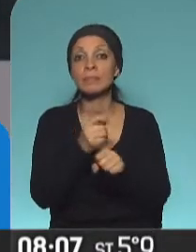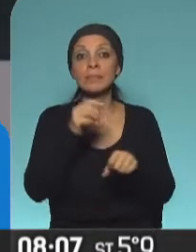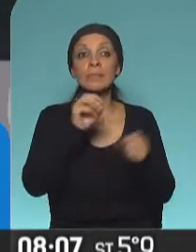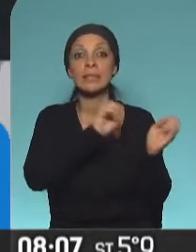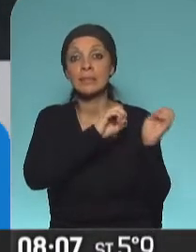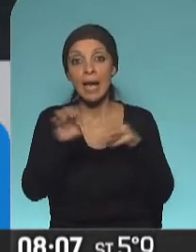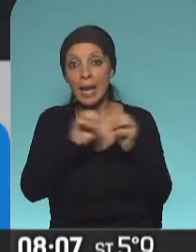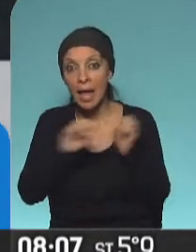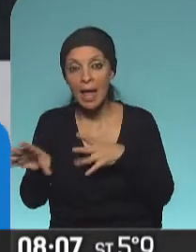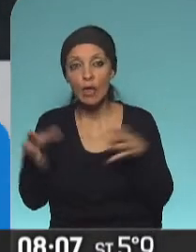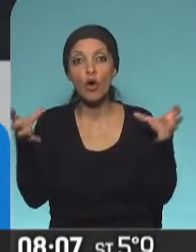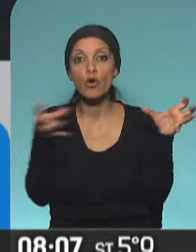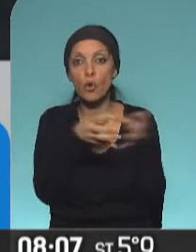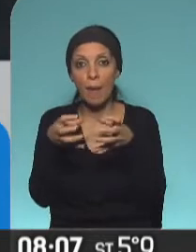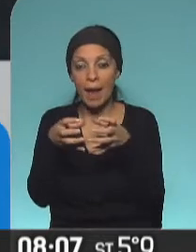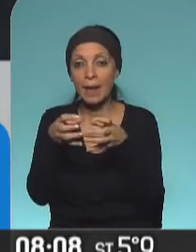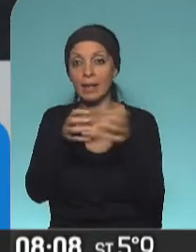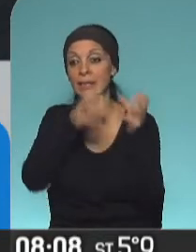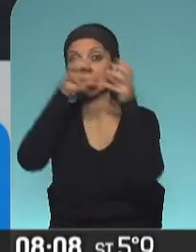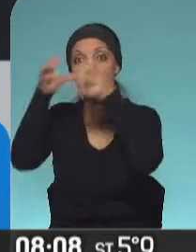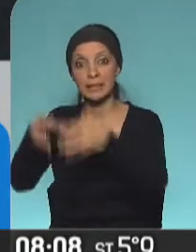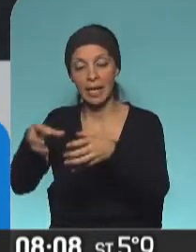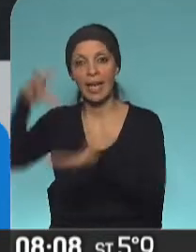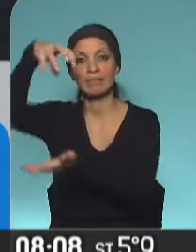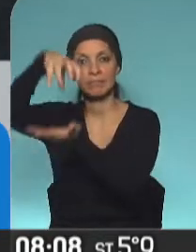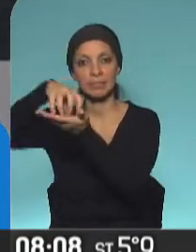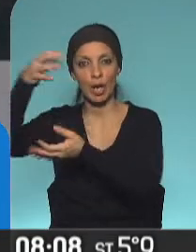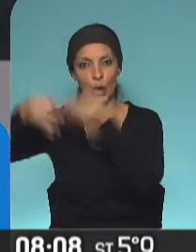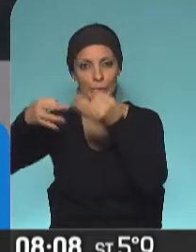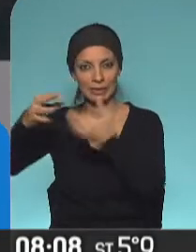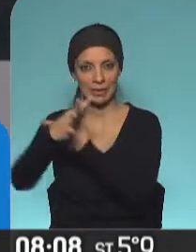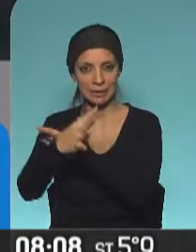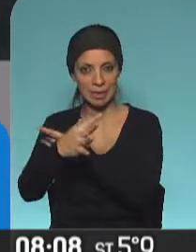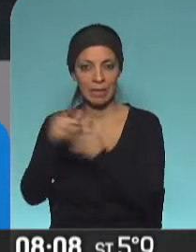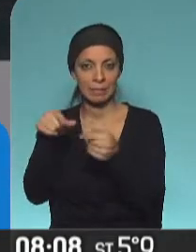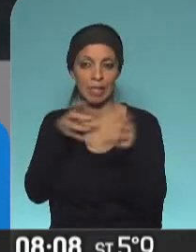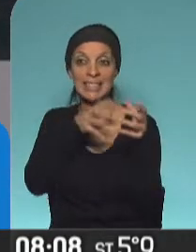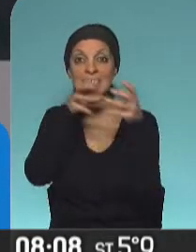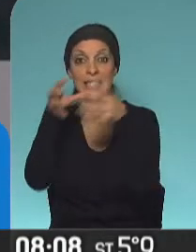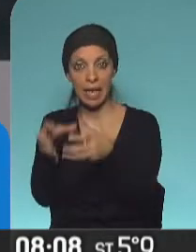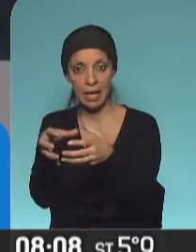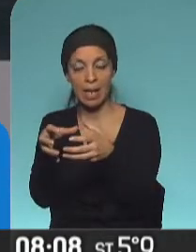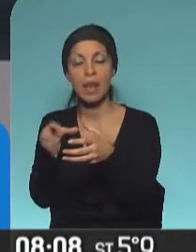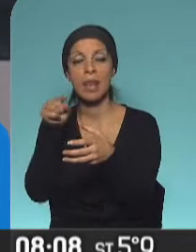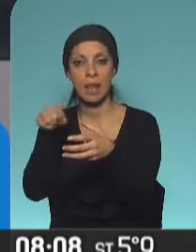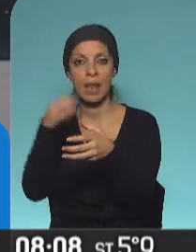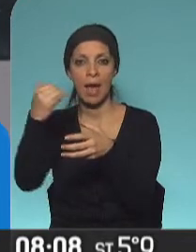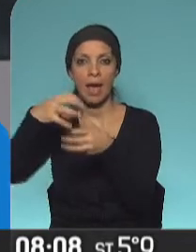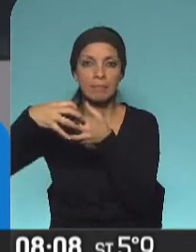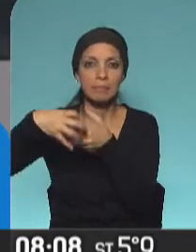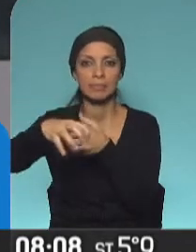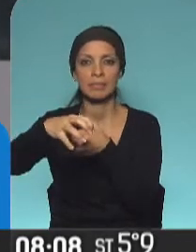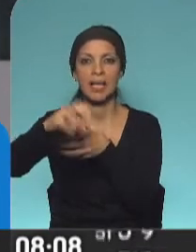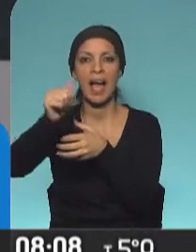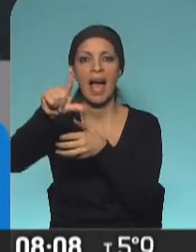son grupales pero una vez que llegan se presumen por supuesto desmintieron pero sabemos que están en la alcaldía de los tribunales de lomas de